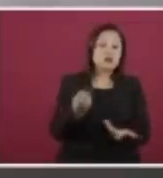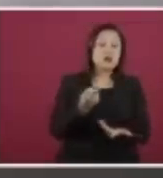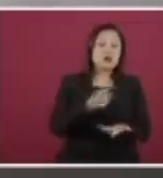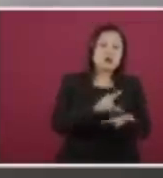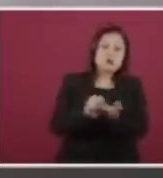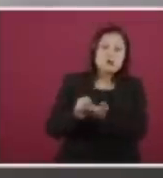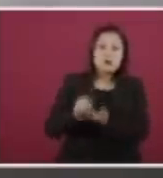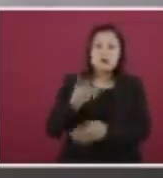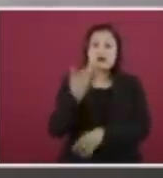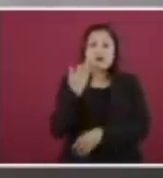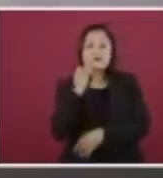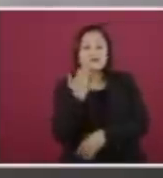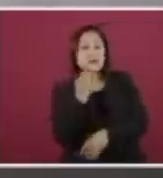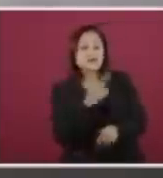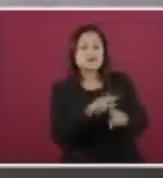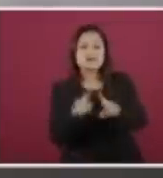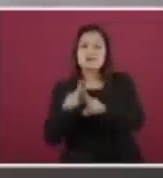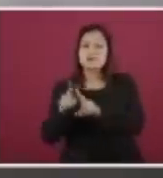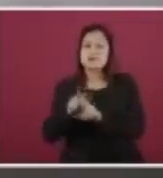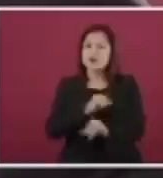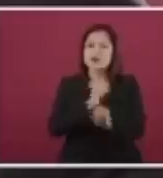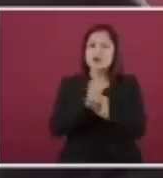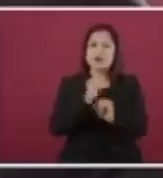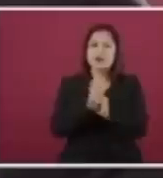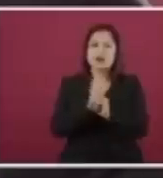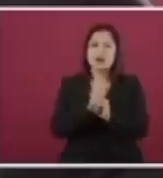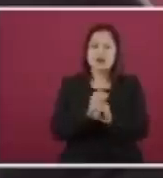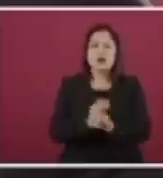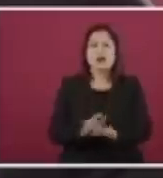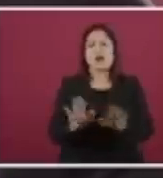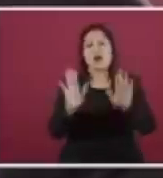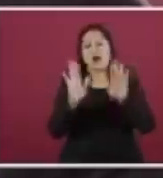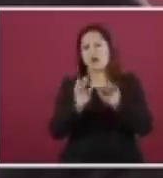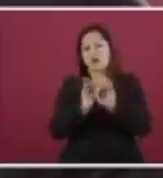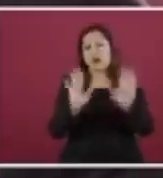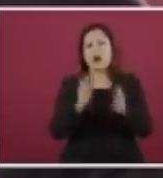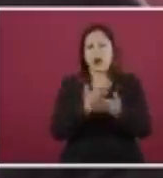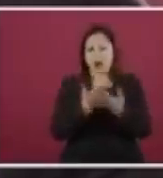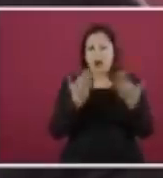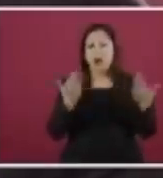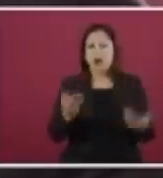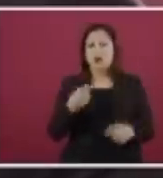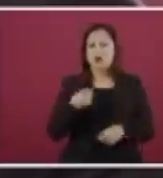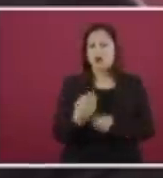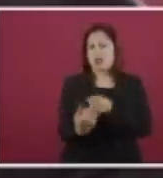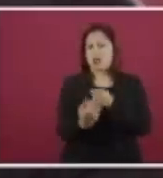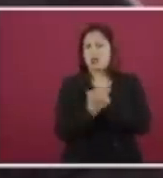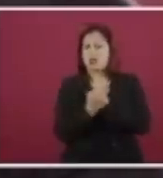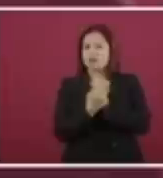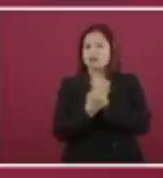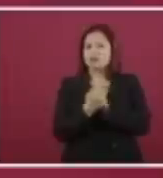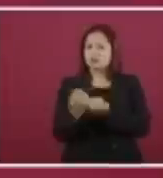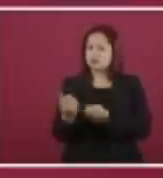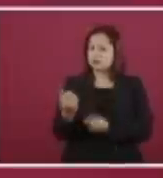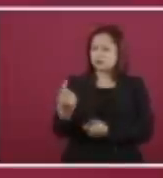y ya uno tiene posibilidad de responder, de contestar.